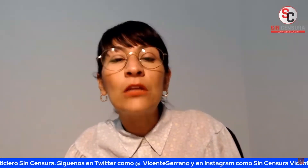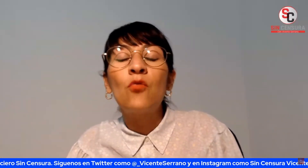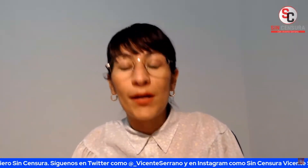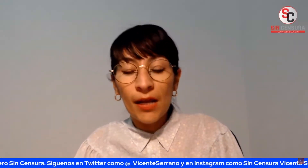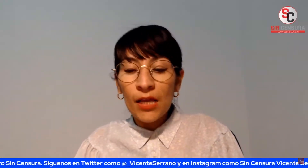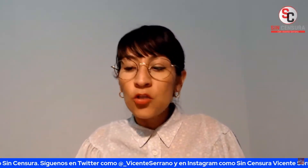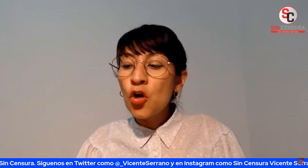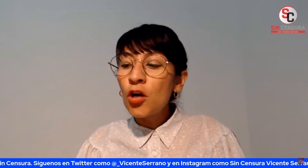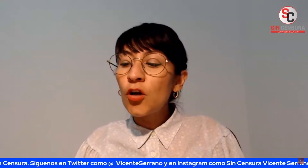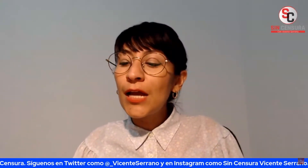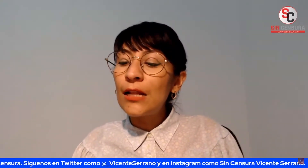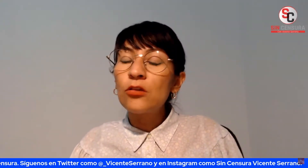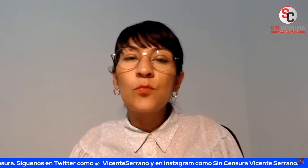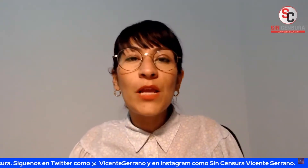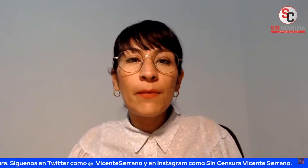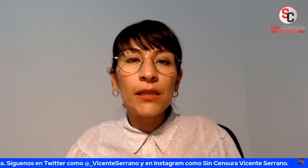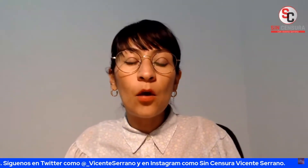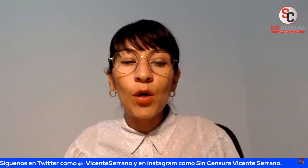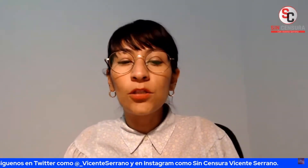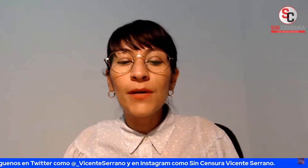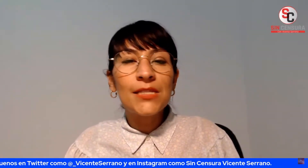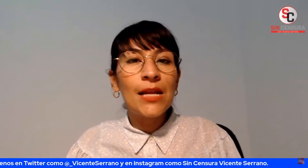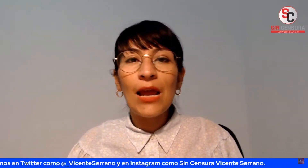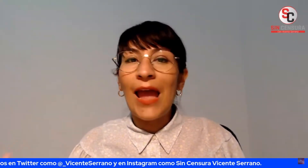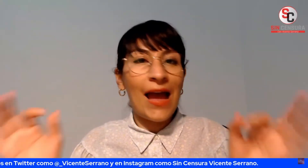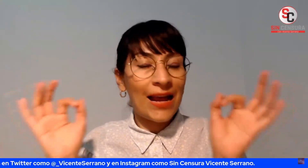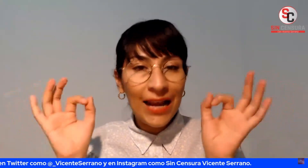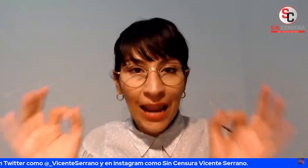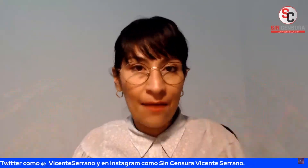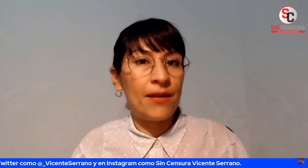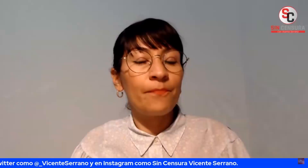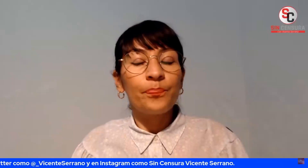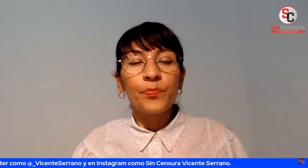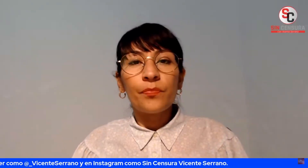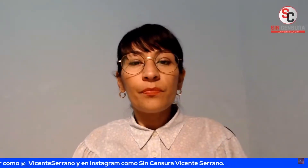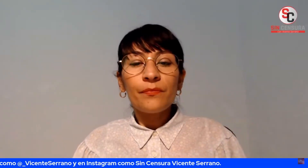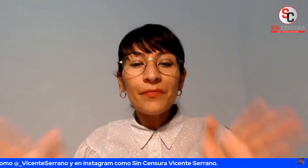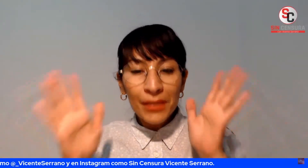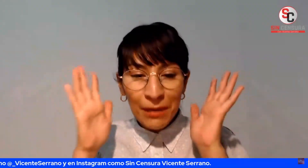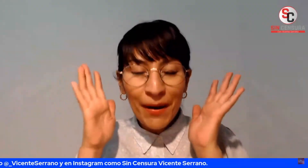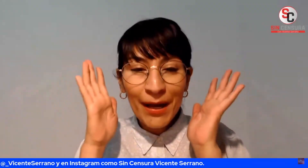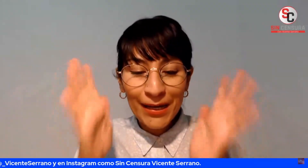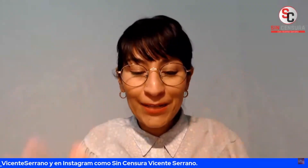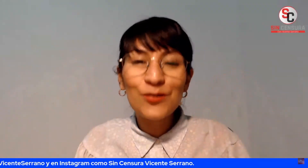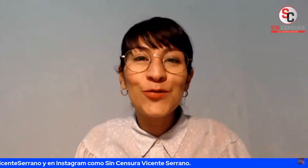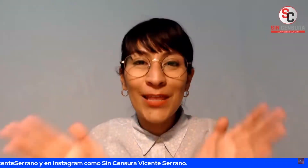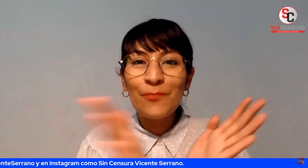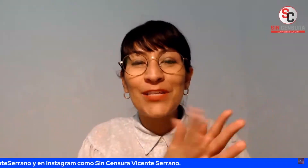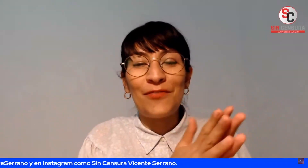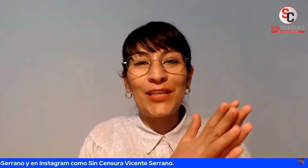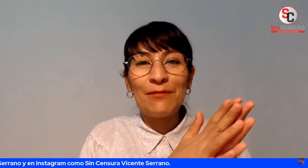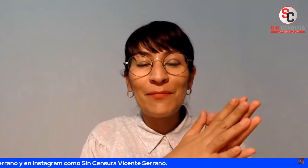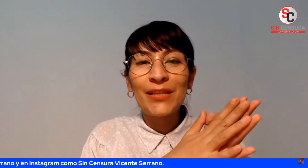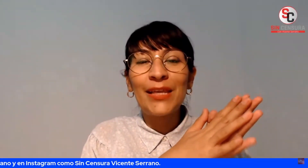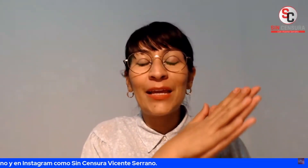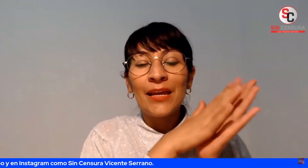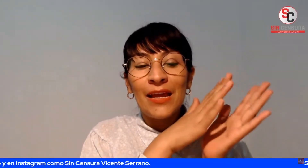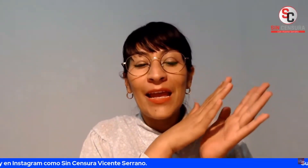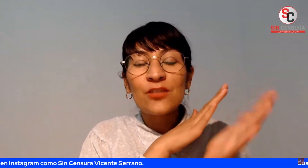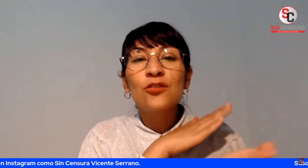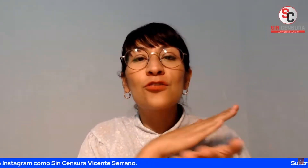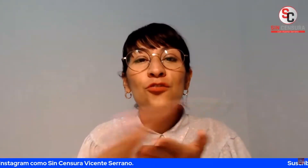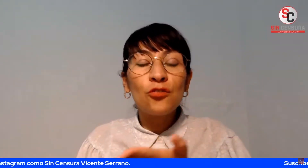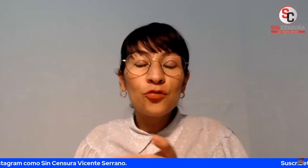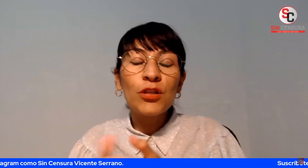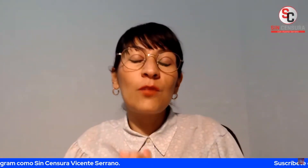que continuar. Yo creo que el 2024 va a ser clave y para que eso suceda pues